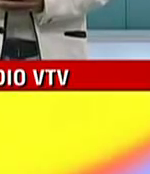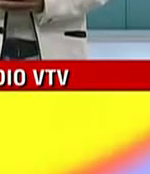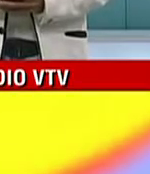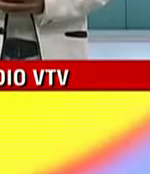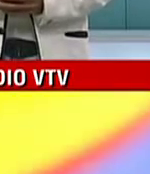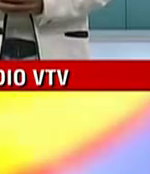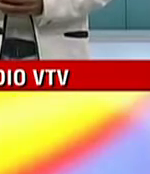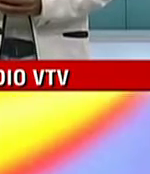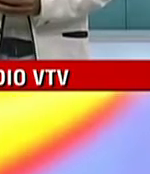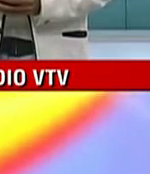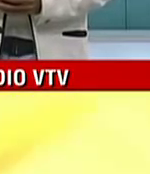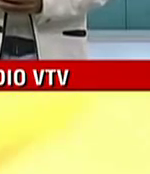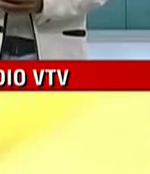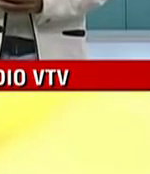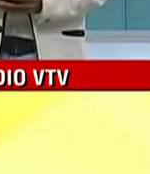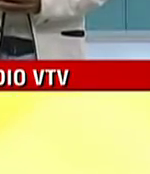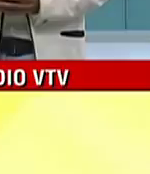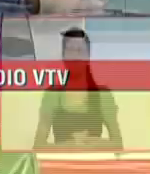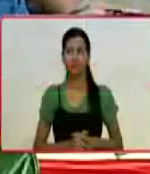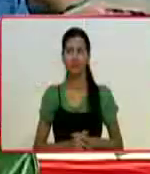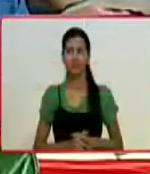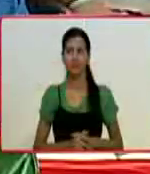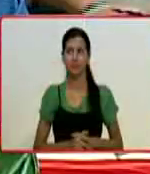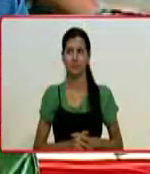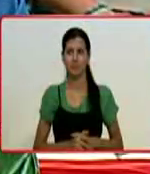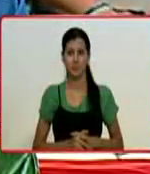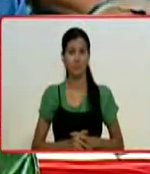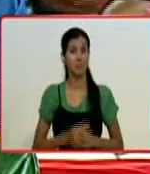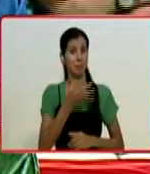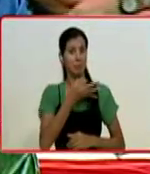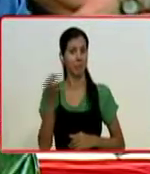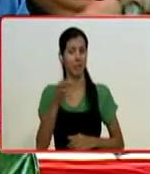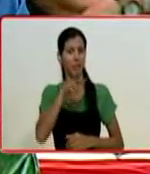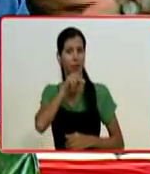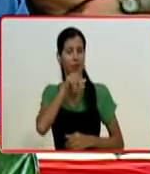Y la correcta pronunciación del francés, Le Figaro,